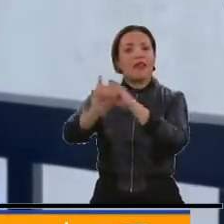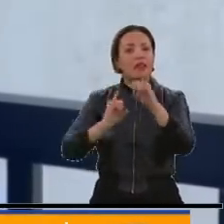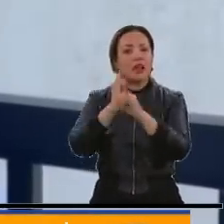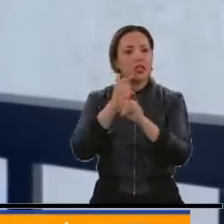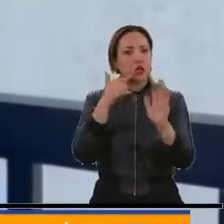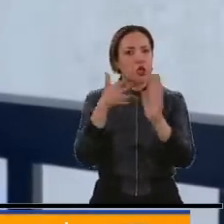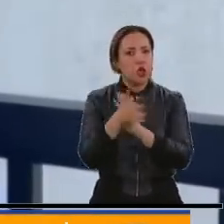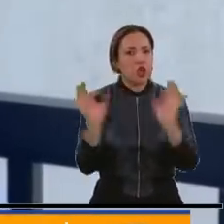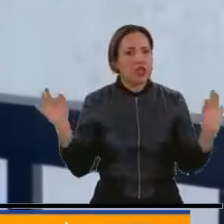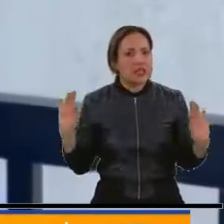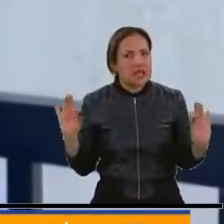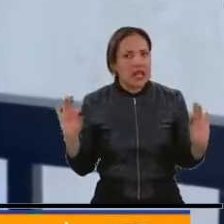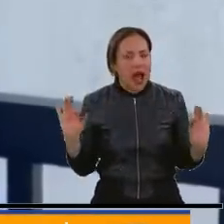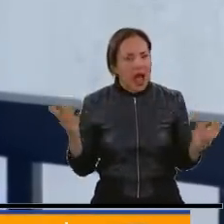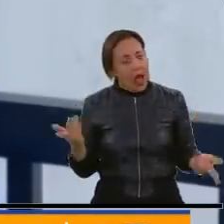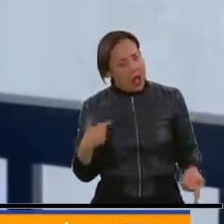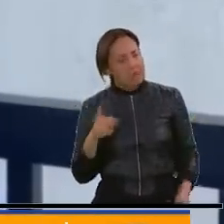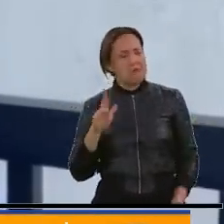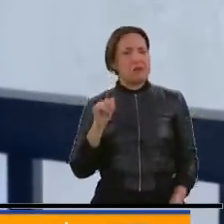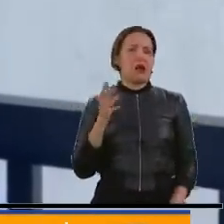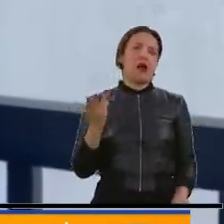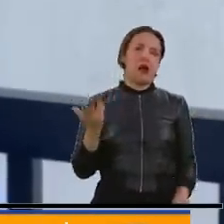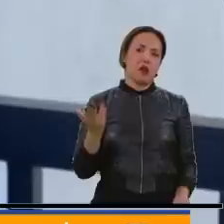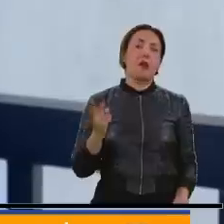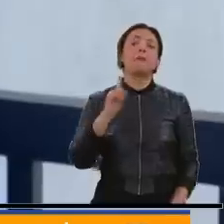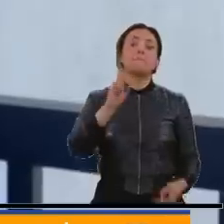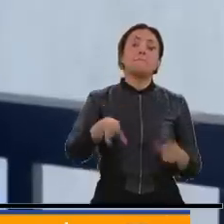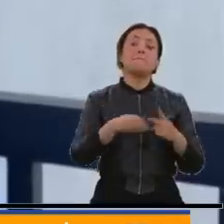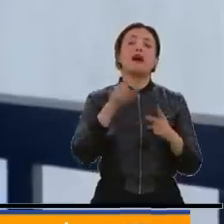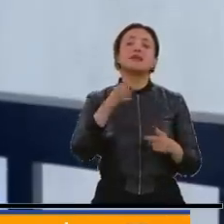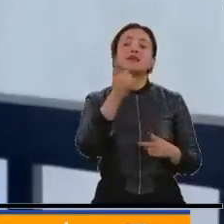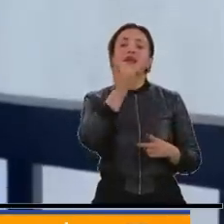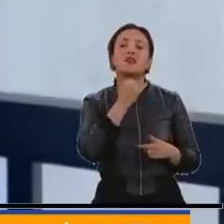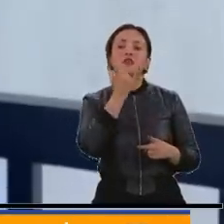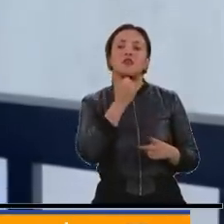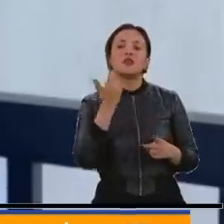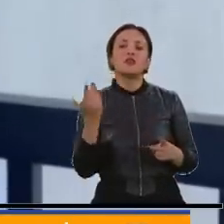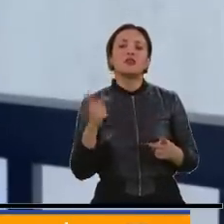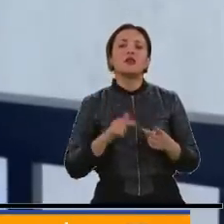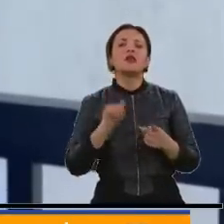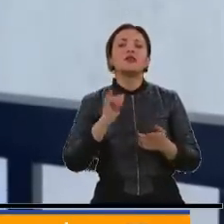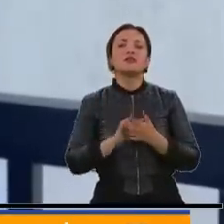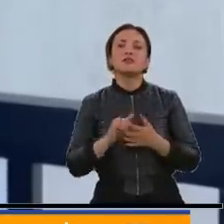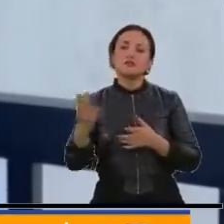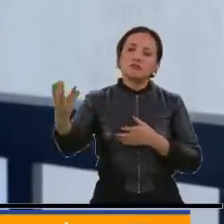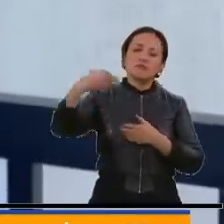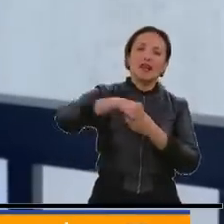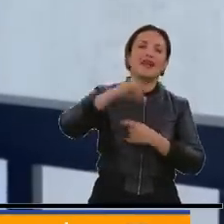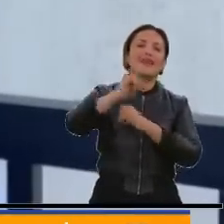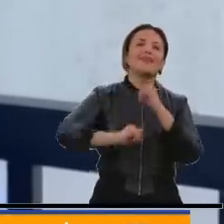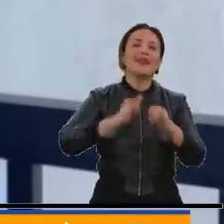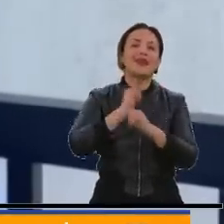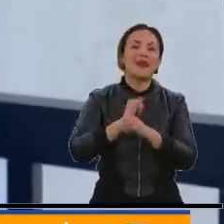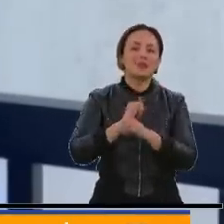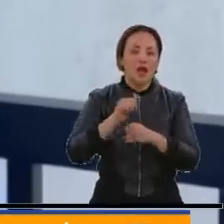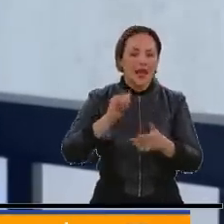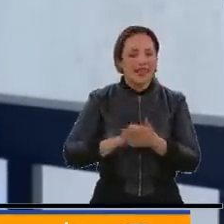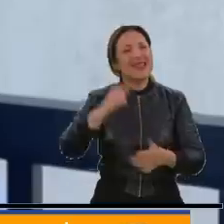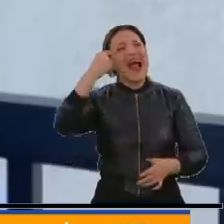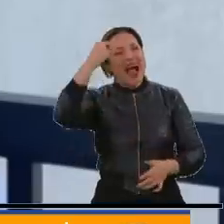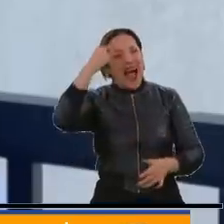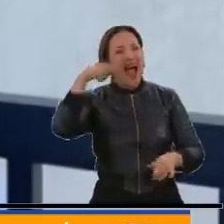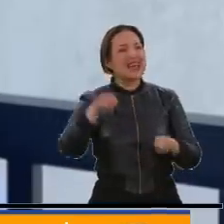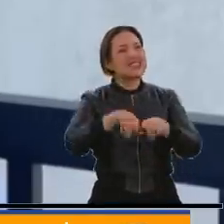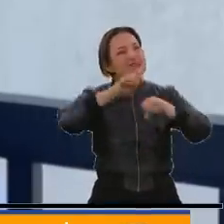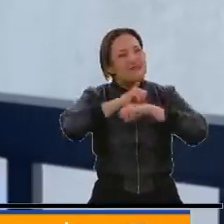esta oportunidad, porque si otro error que se cometió fue haber metido a la comunidad internacional en esta idea de